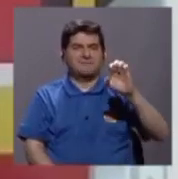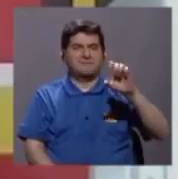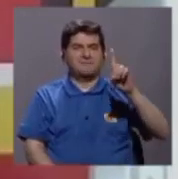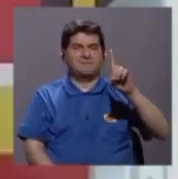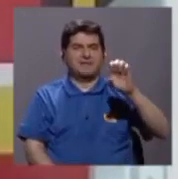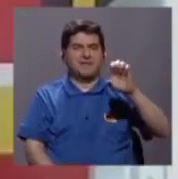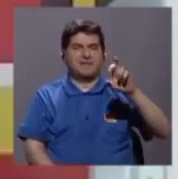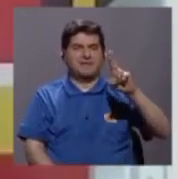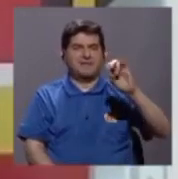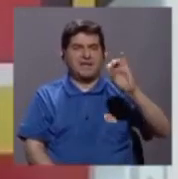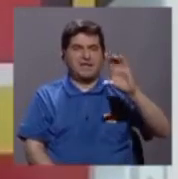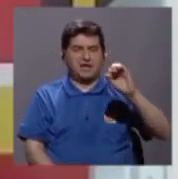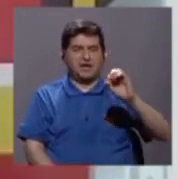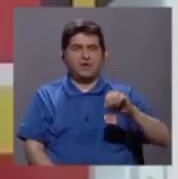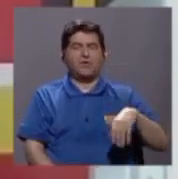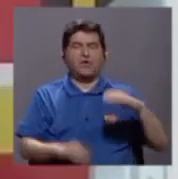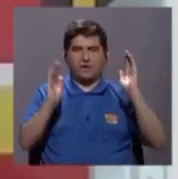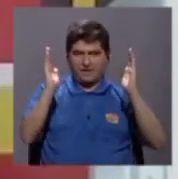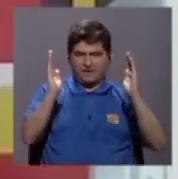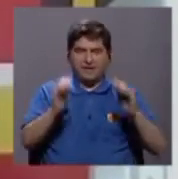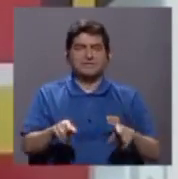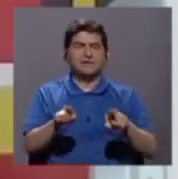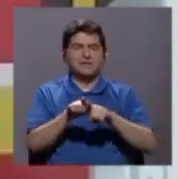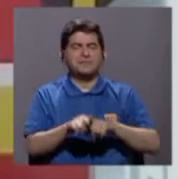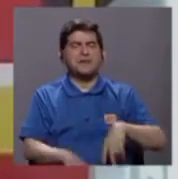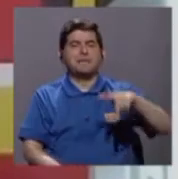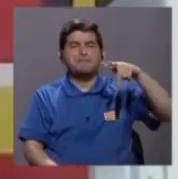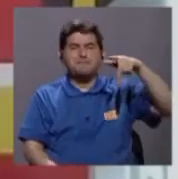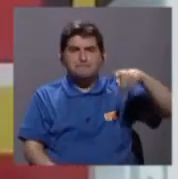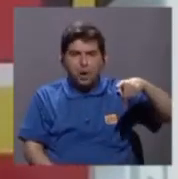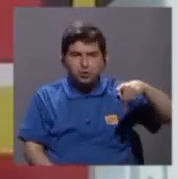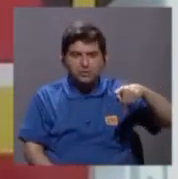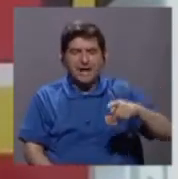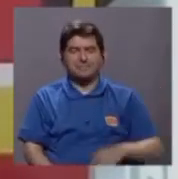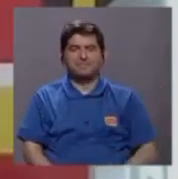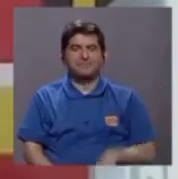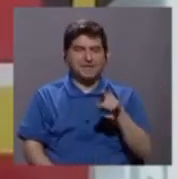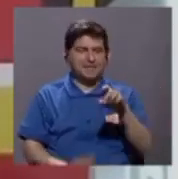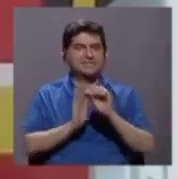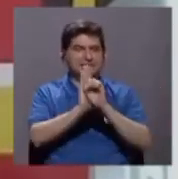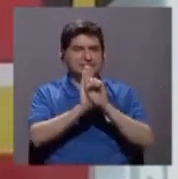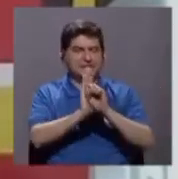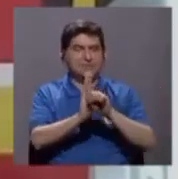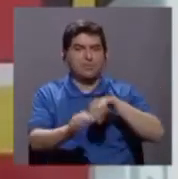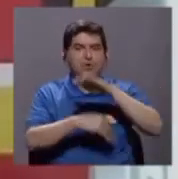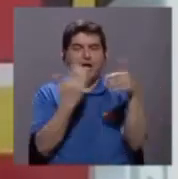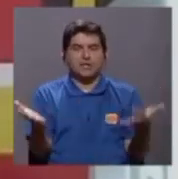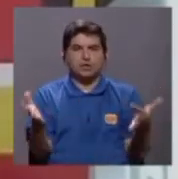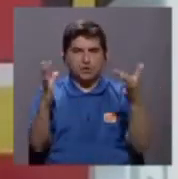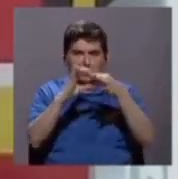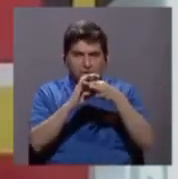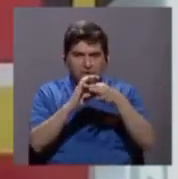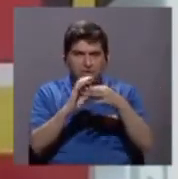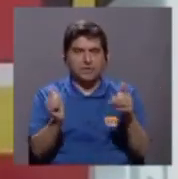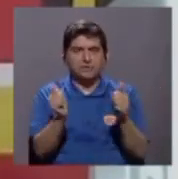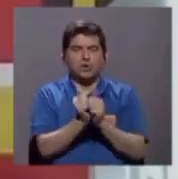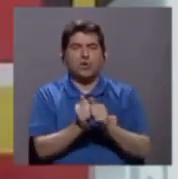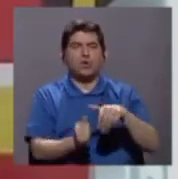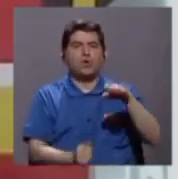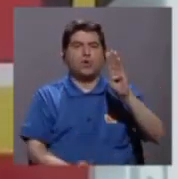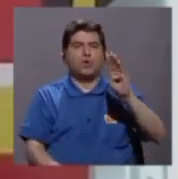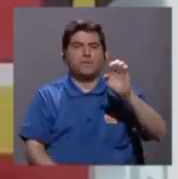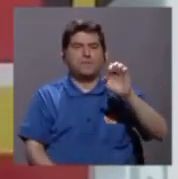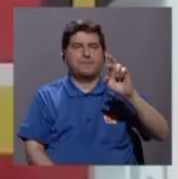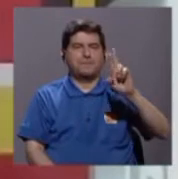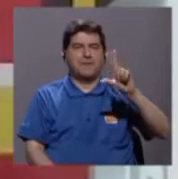mismo. Y en Potsdam simboliza muy bien porque todas las relaciones con Berlín eran